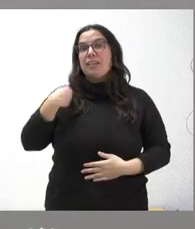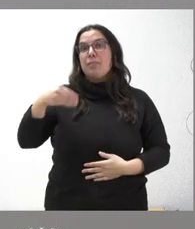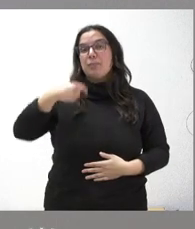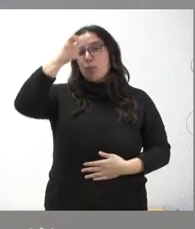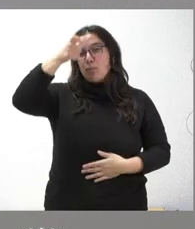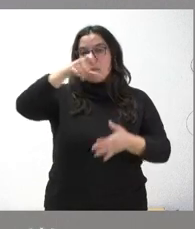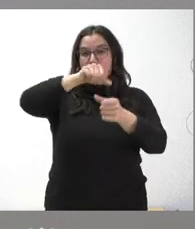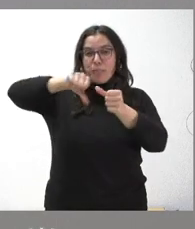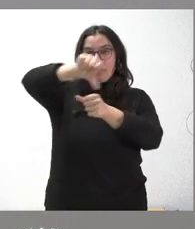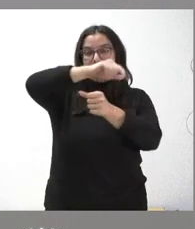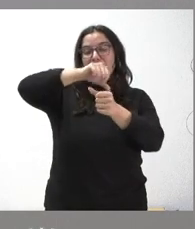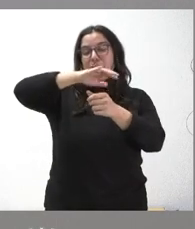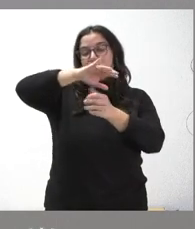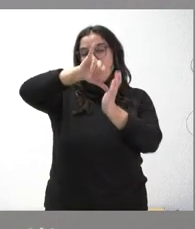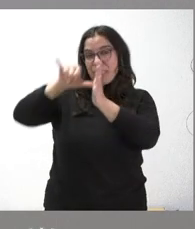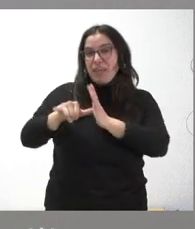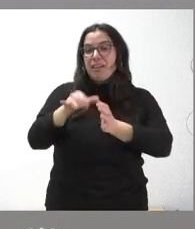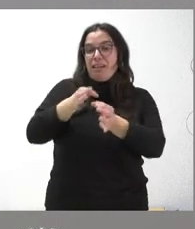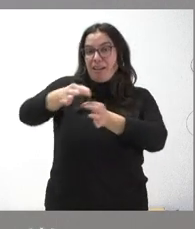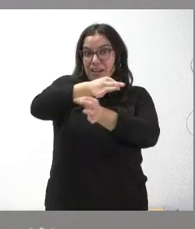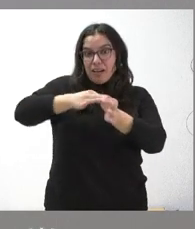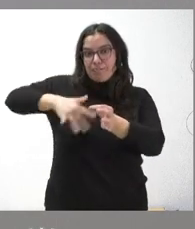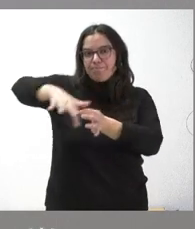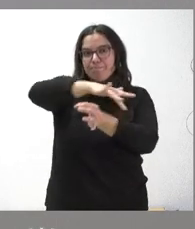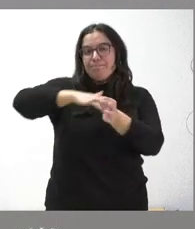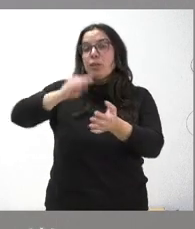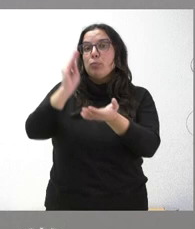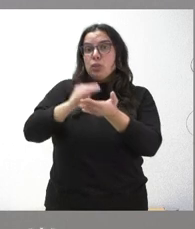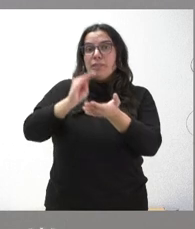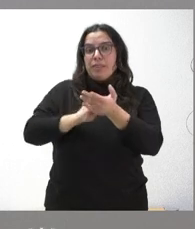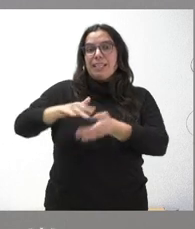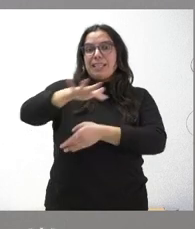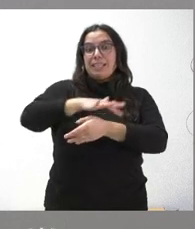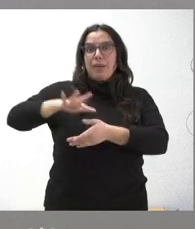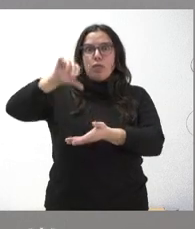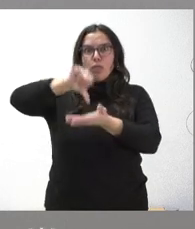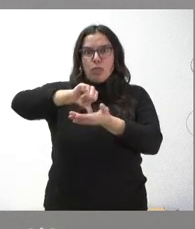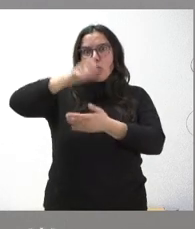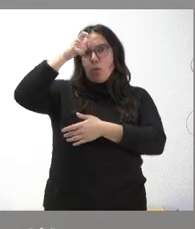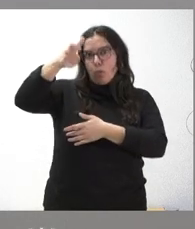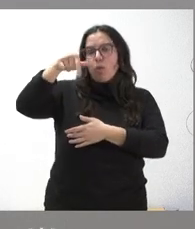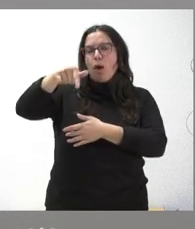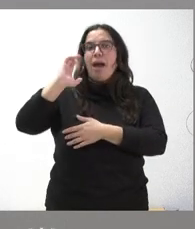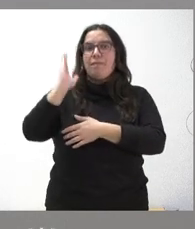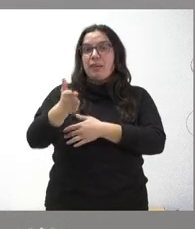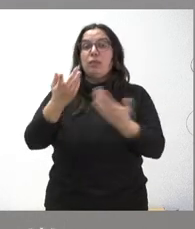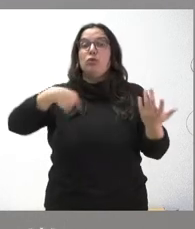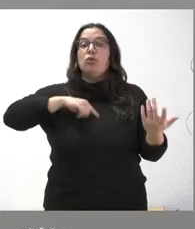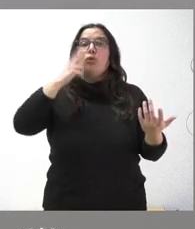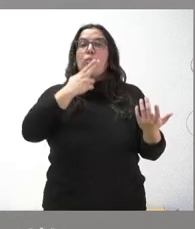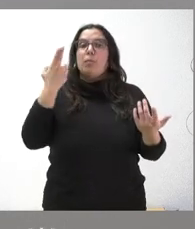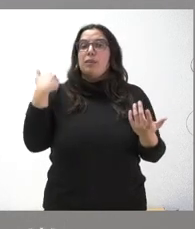algunas circunstancias ponen en riesgo determinados espacios urbanos que es lo que hacemos nosotros lo que habíamos comprometido que es